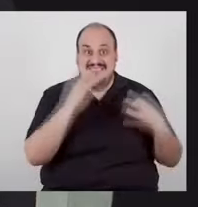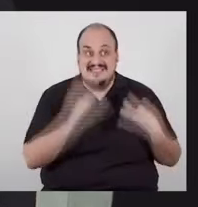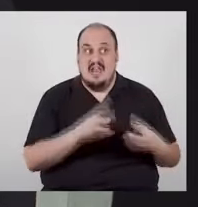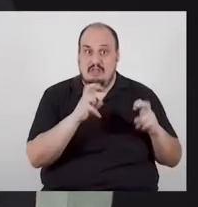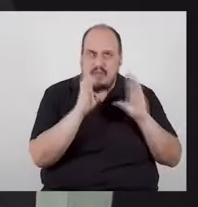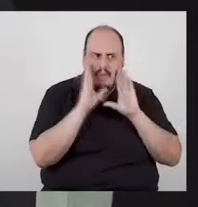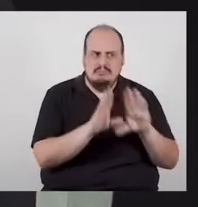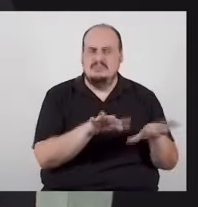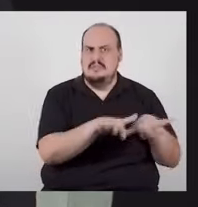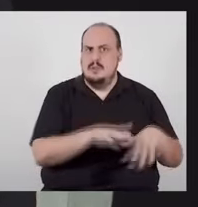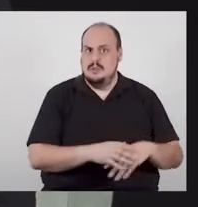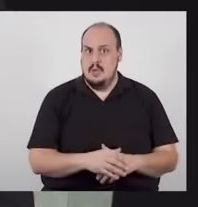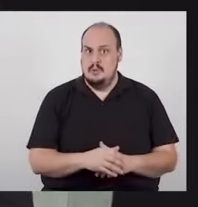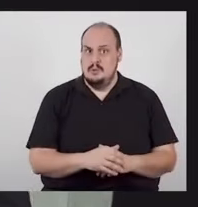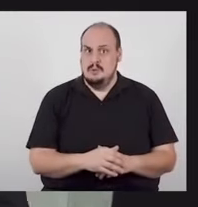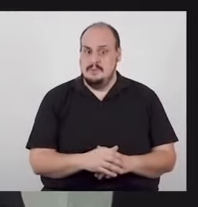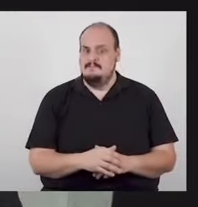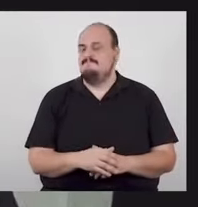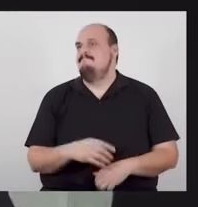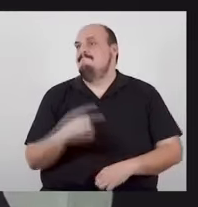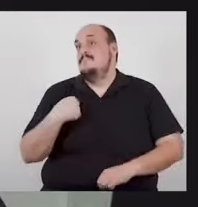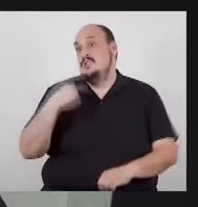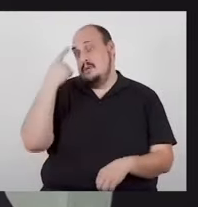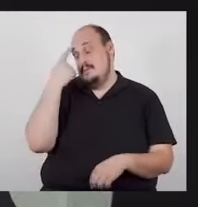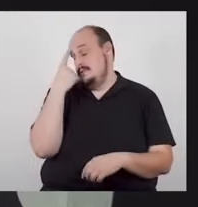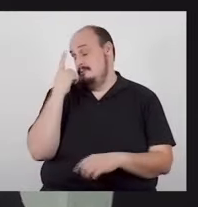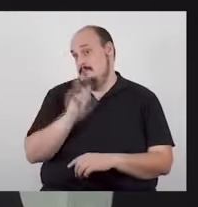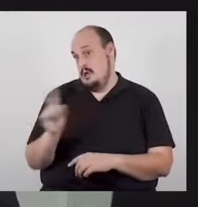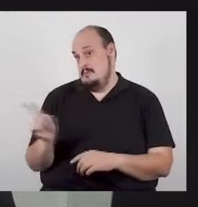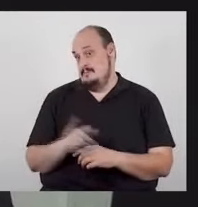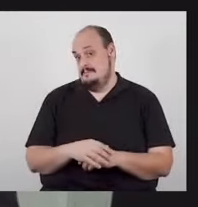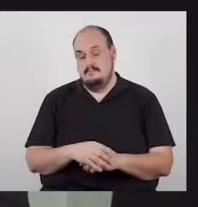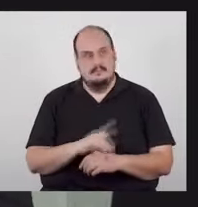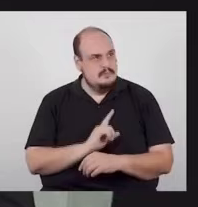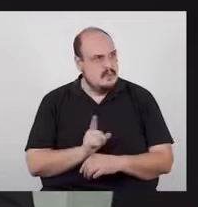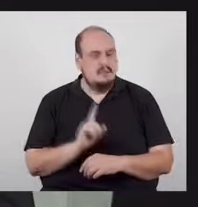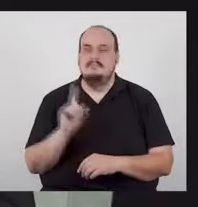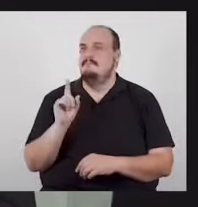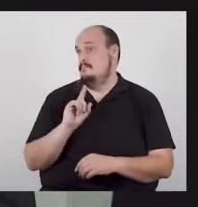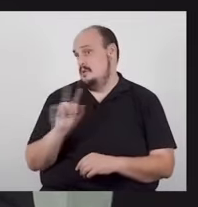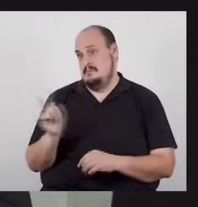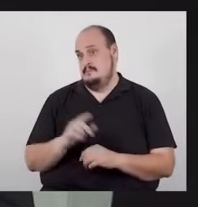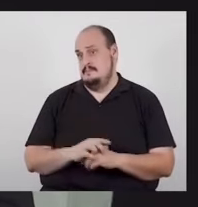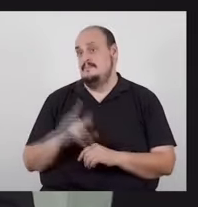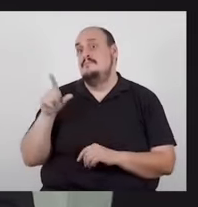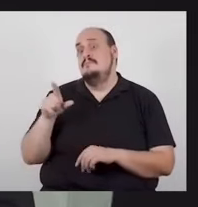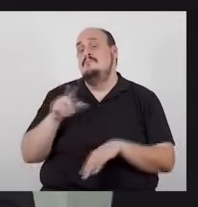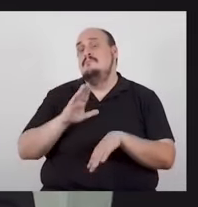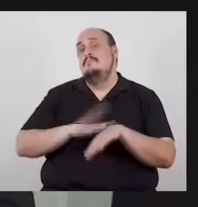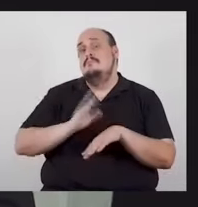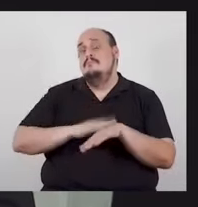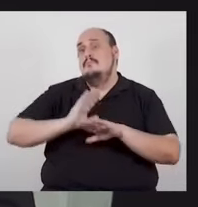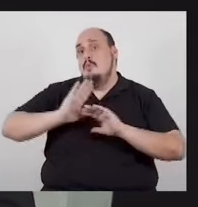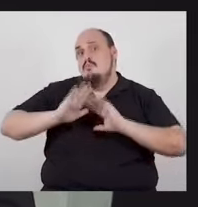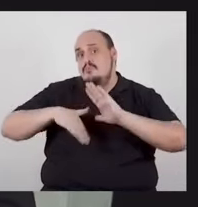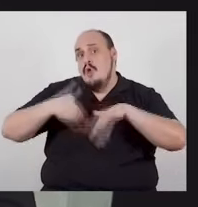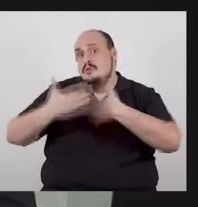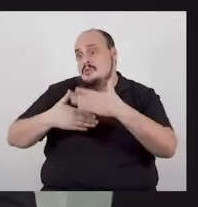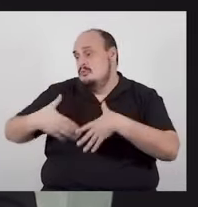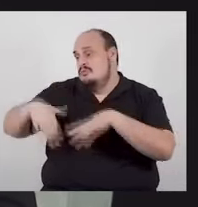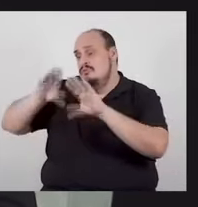merece. En principio no. A ver, sí soy positivo que en un proceso donde todos sigamos insistiendo